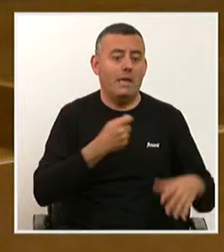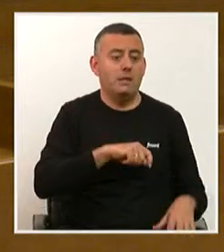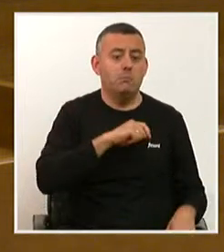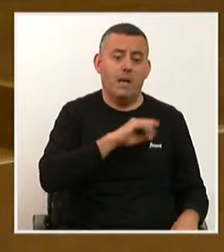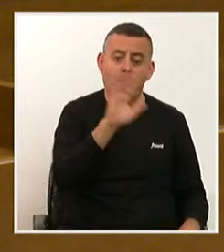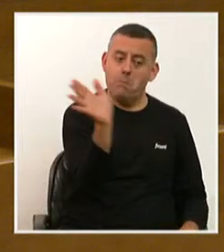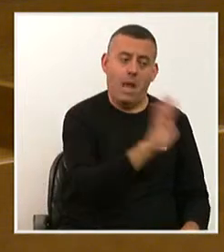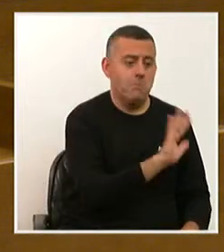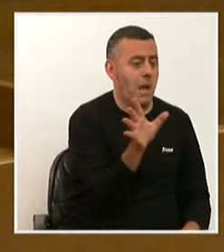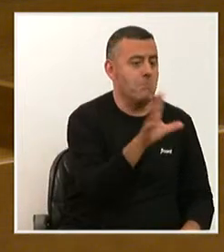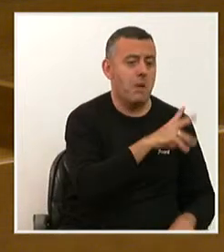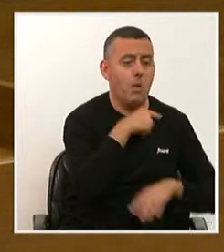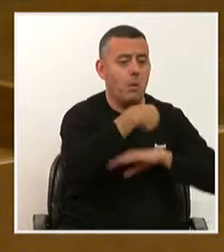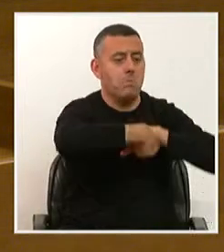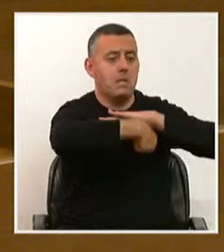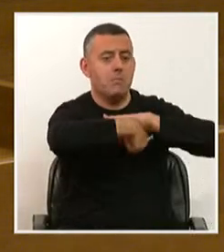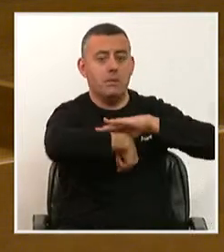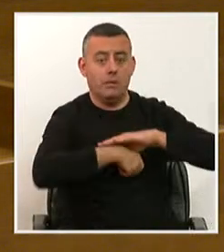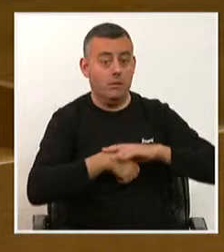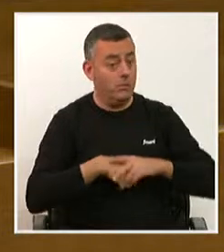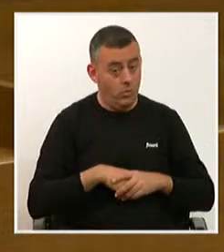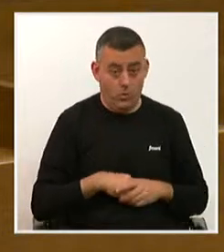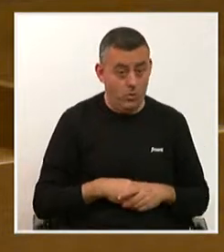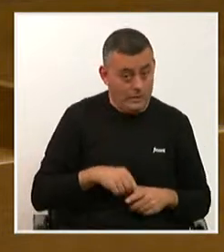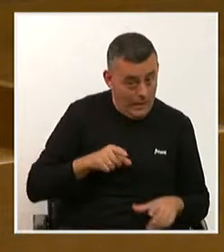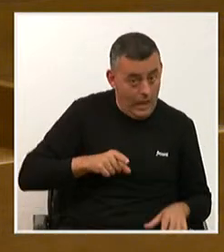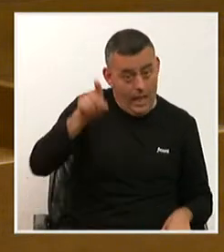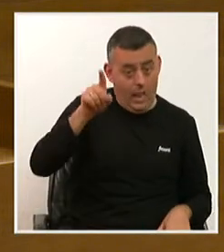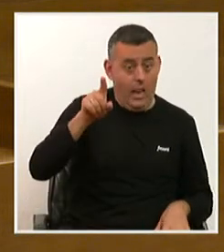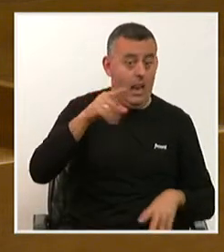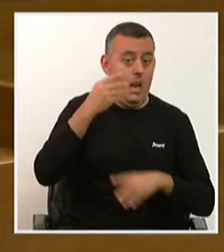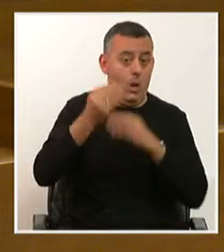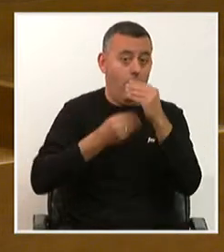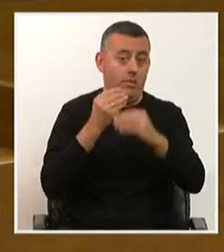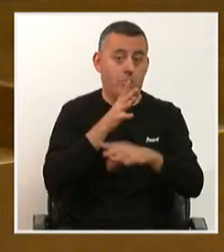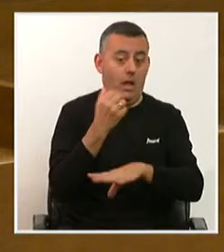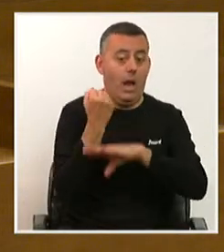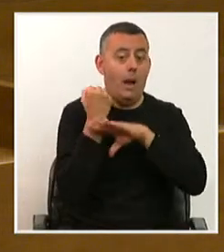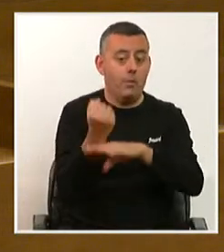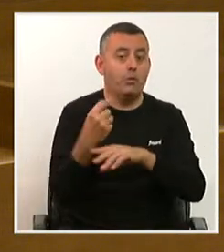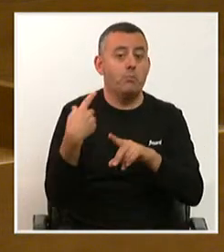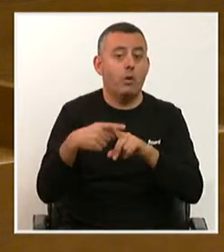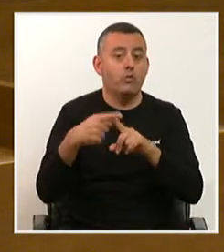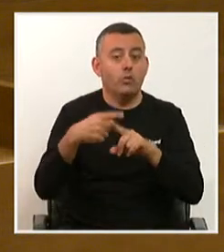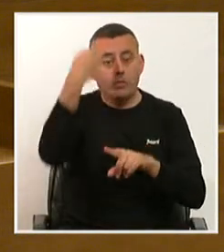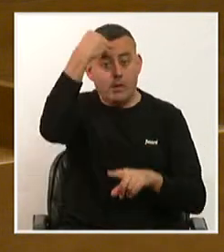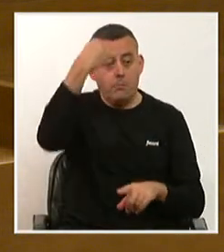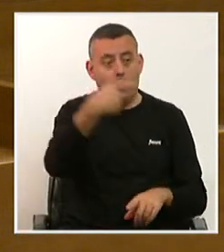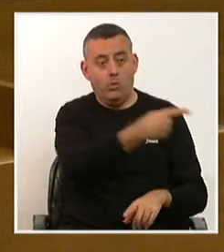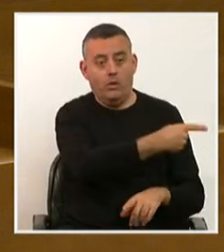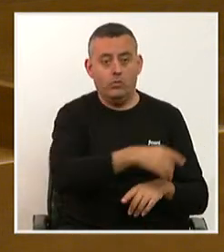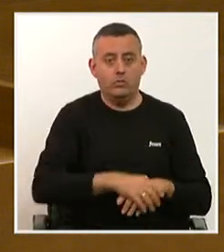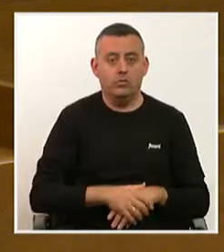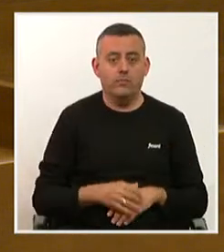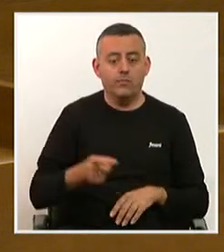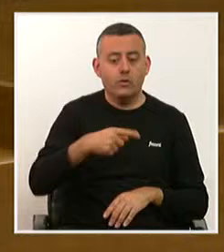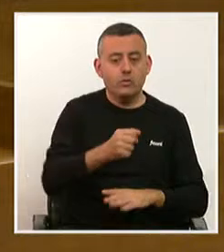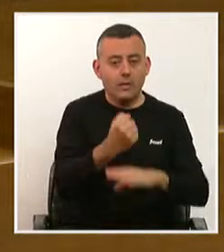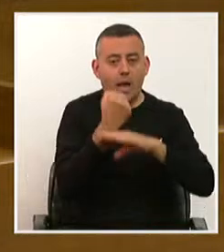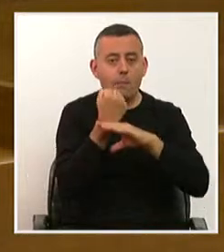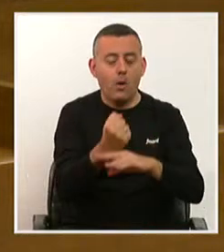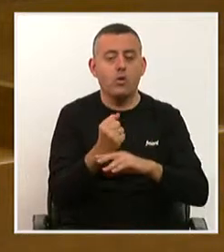globalista francés que apoya la entrada de estos productos al país francés todo nuestro apoyo a nuestros transportistas y a nuestros